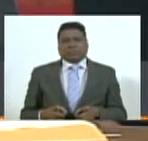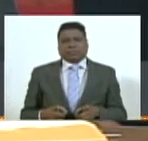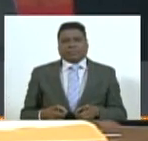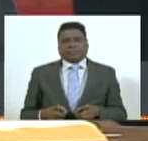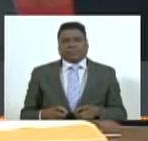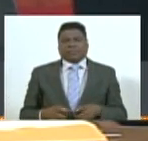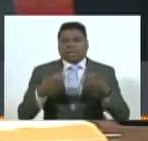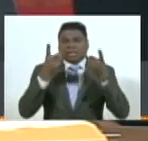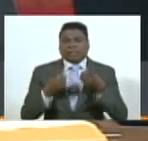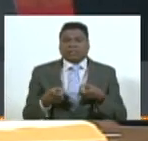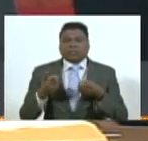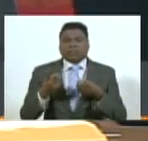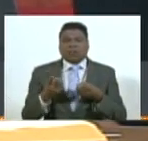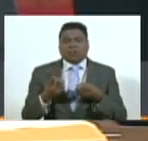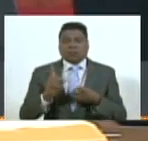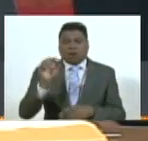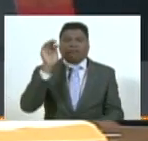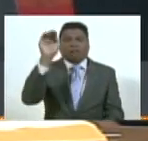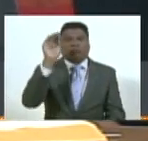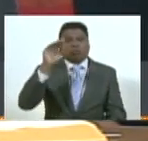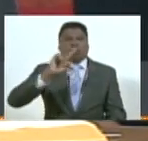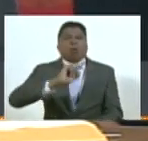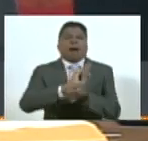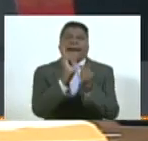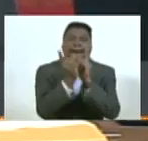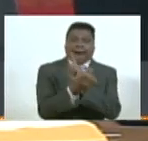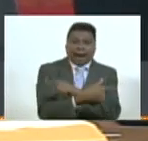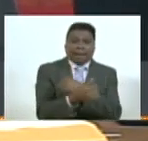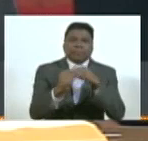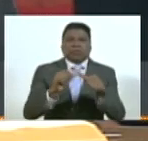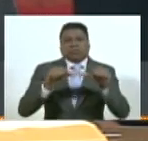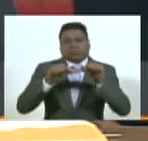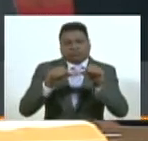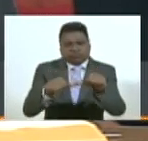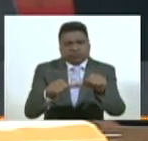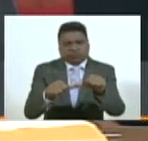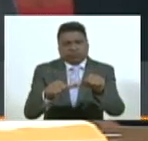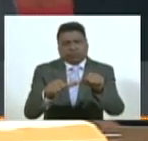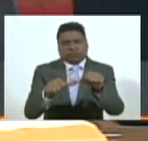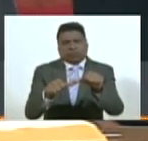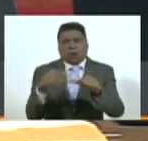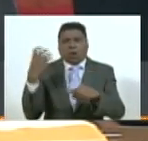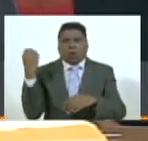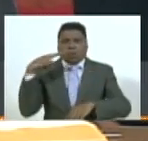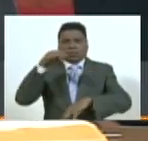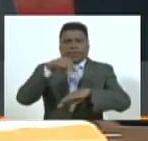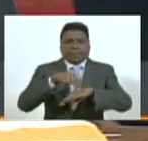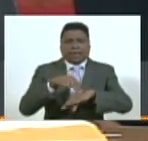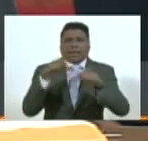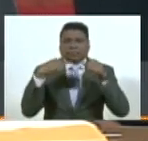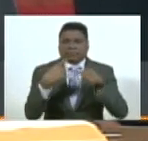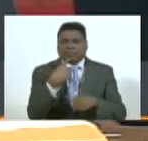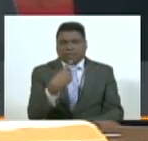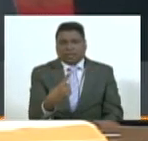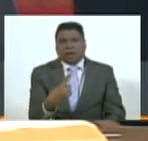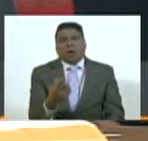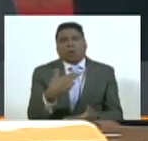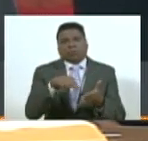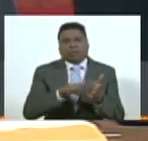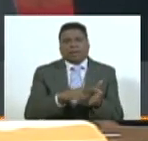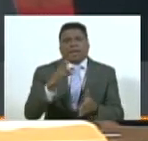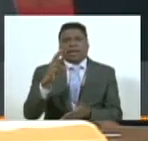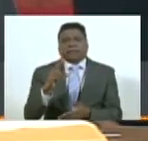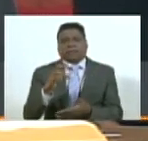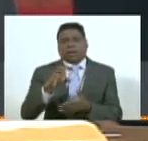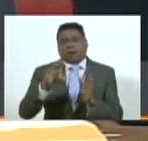futura Asamblea Nacional Constituyente ya instalada, ¿no? De manera que será la Asamblea Nacional